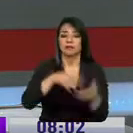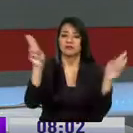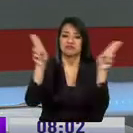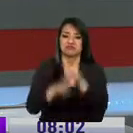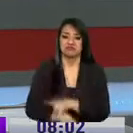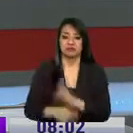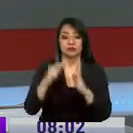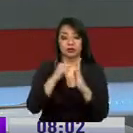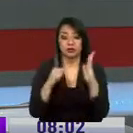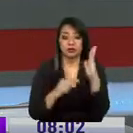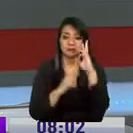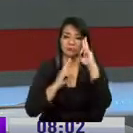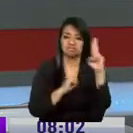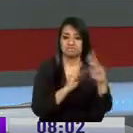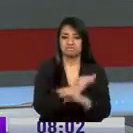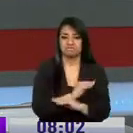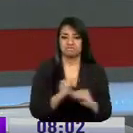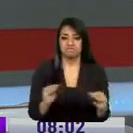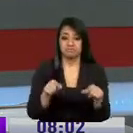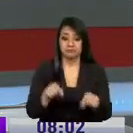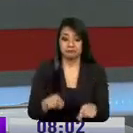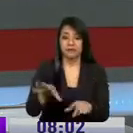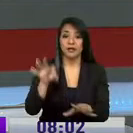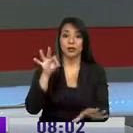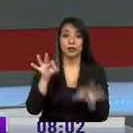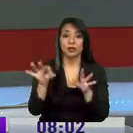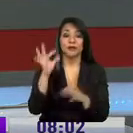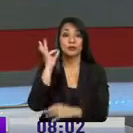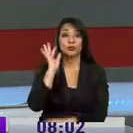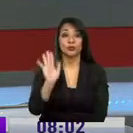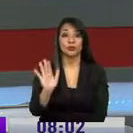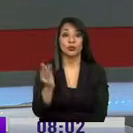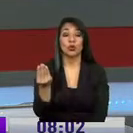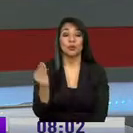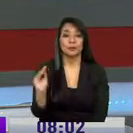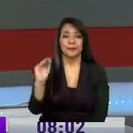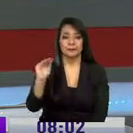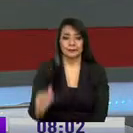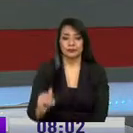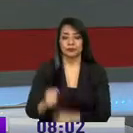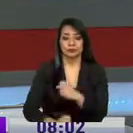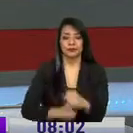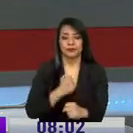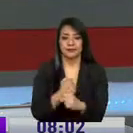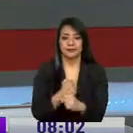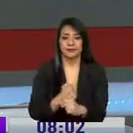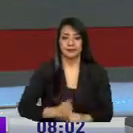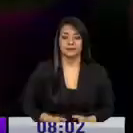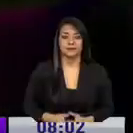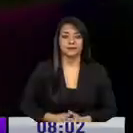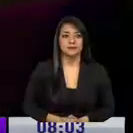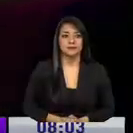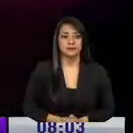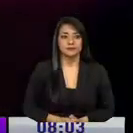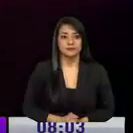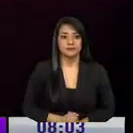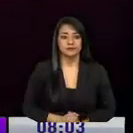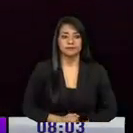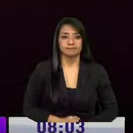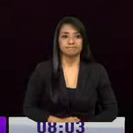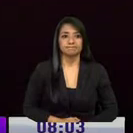normas de funcionamiento. En el lugar se encontraba trabajando una menor de edad. Le contamos.